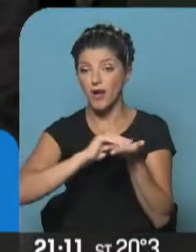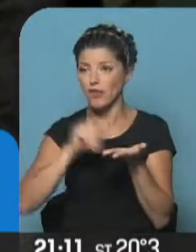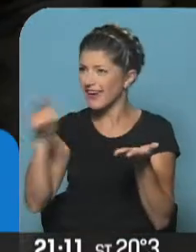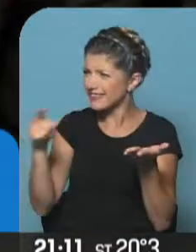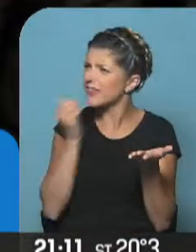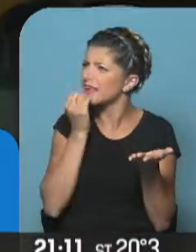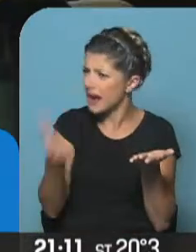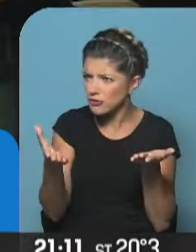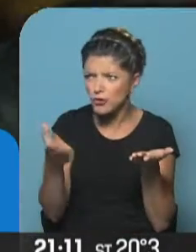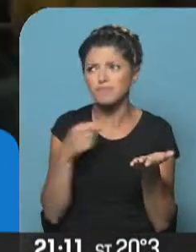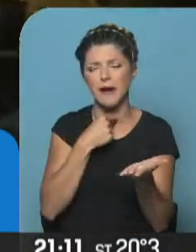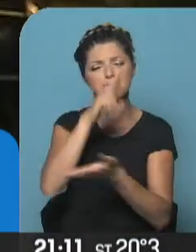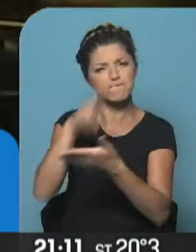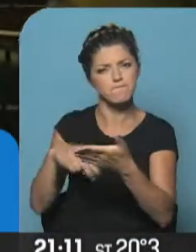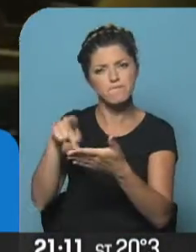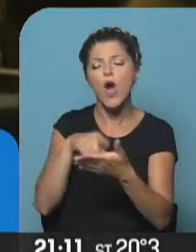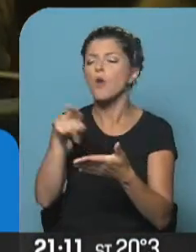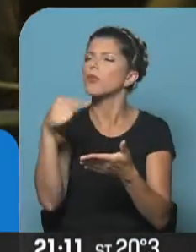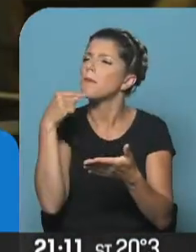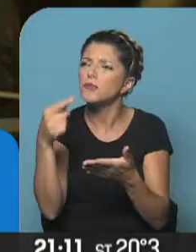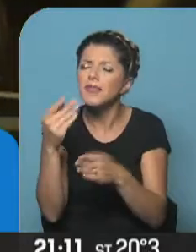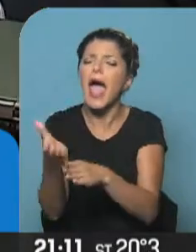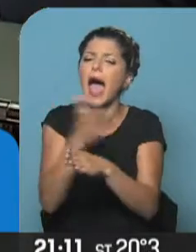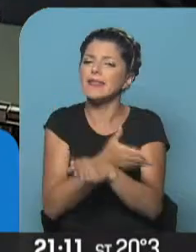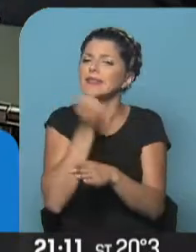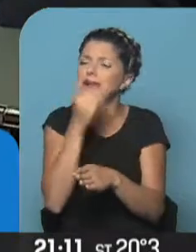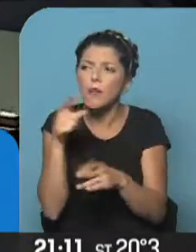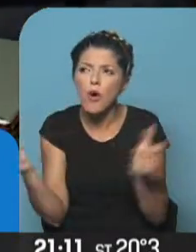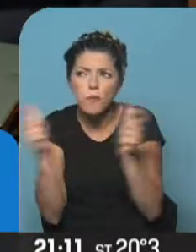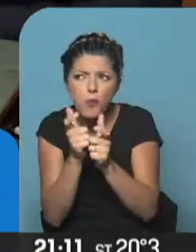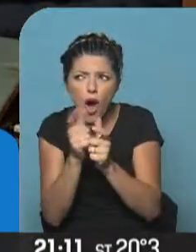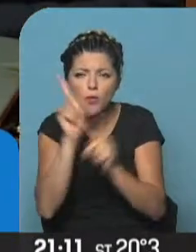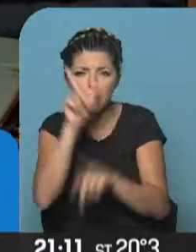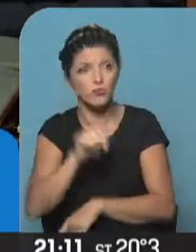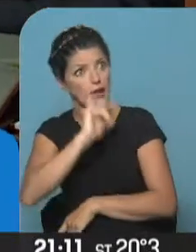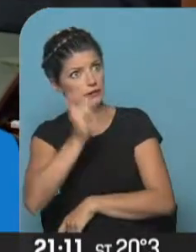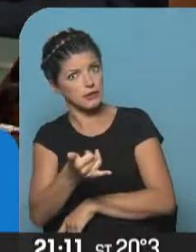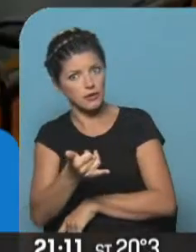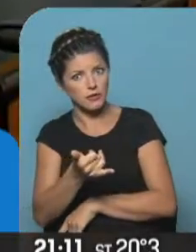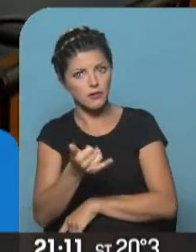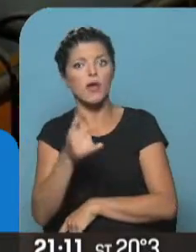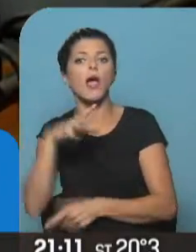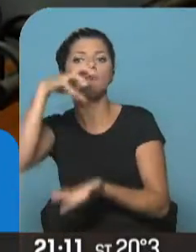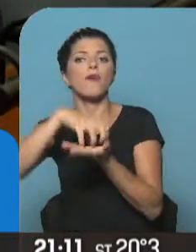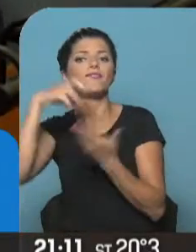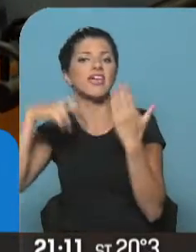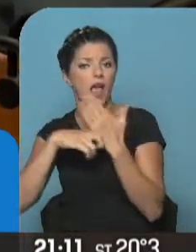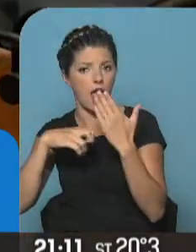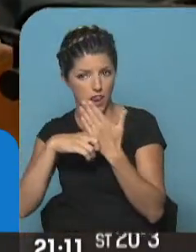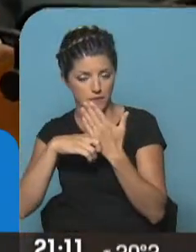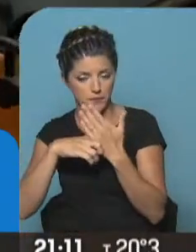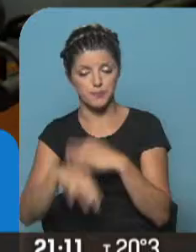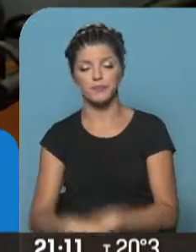preguntarle si se había reunido con alguien antes de declarar ella contestó sí con la fiscalía durañona